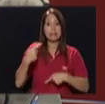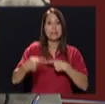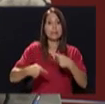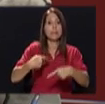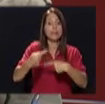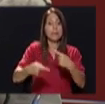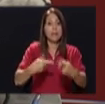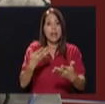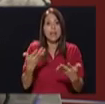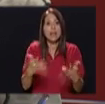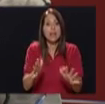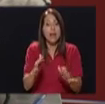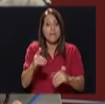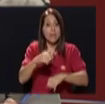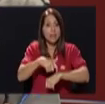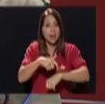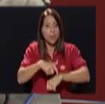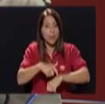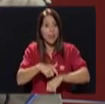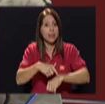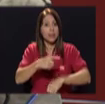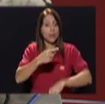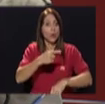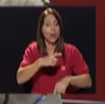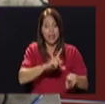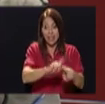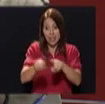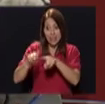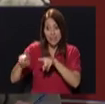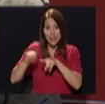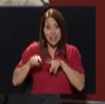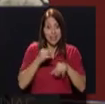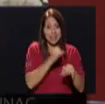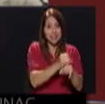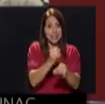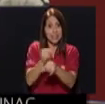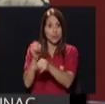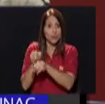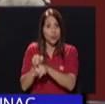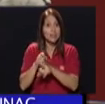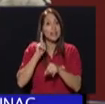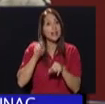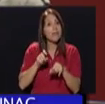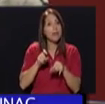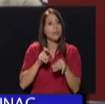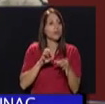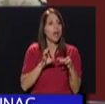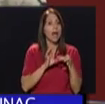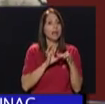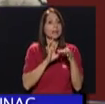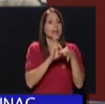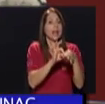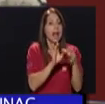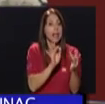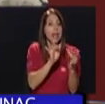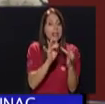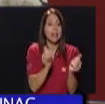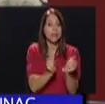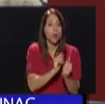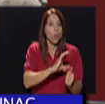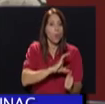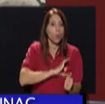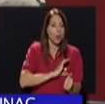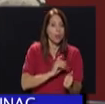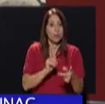silvestre. Va a llegar el momento en que tenemos dentro de las coordinaciones interinstitucionales hacer alianzas con la fuerza